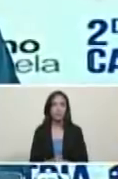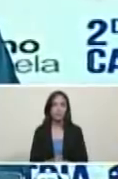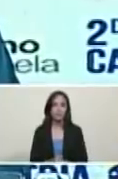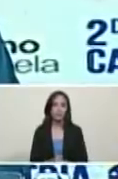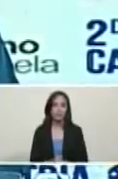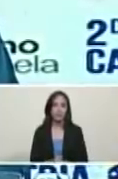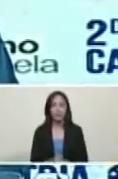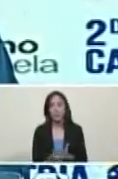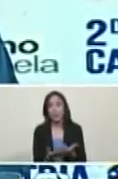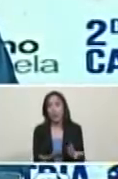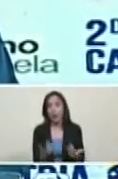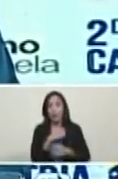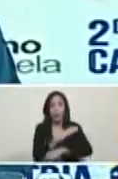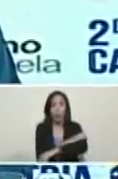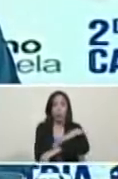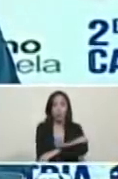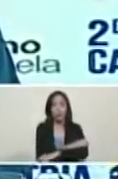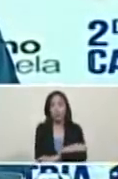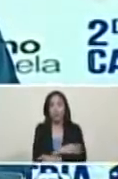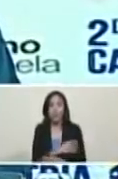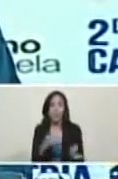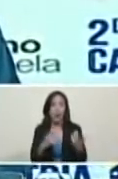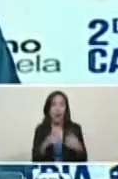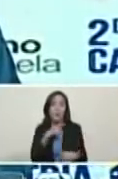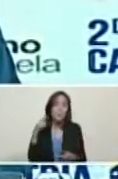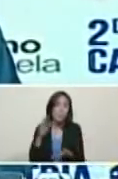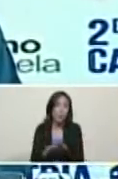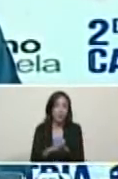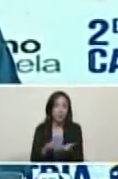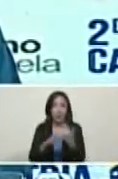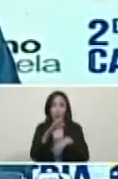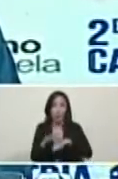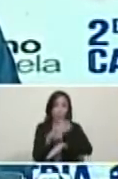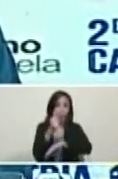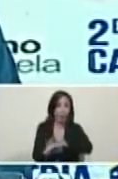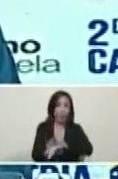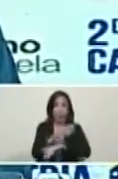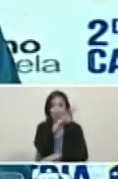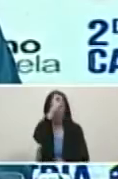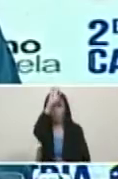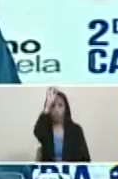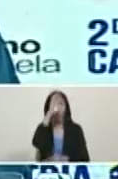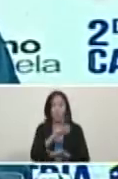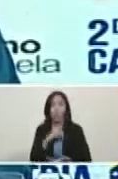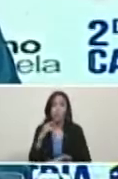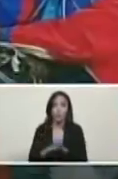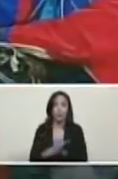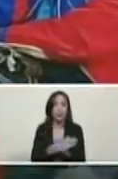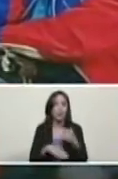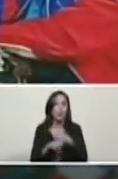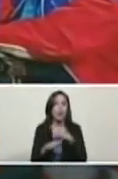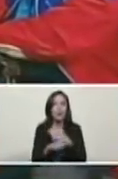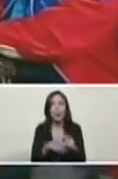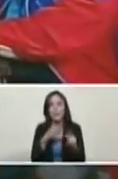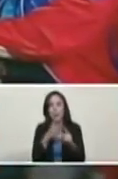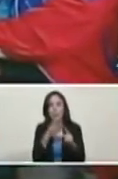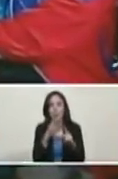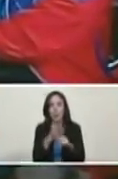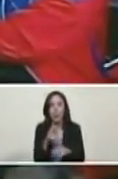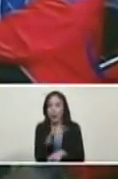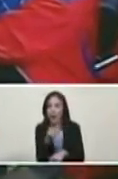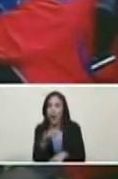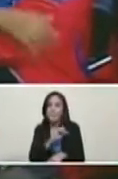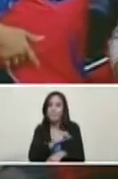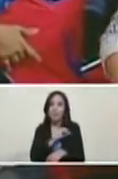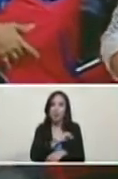No solo la ultraderecha asesinó a Robert Serra, sino que lo sigue atacando. Le tienen miedo